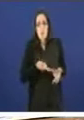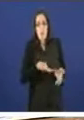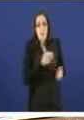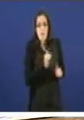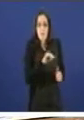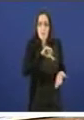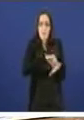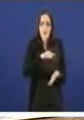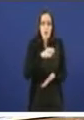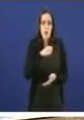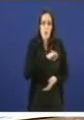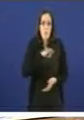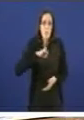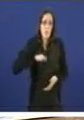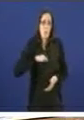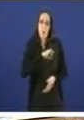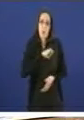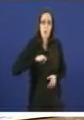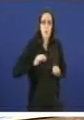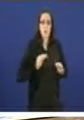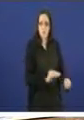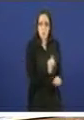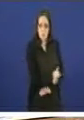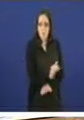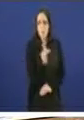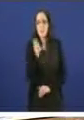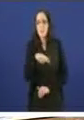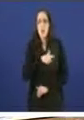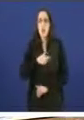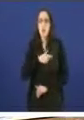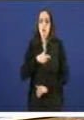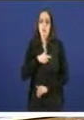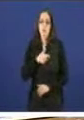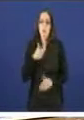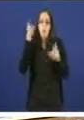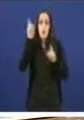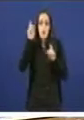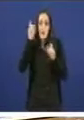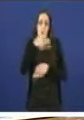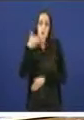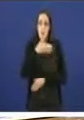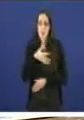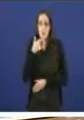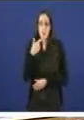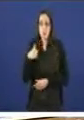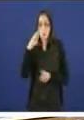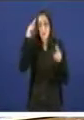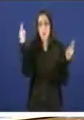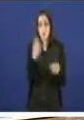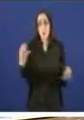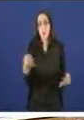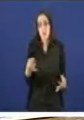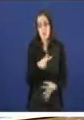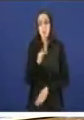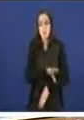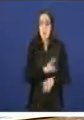legalmente e tamén coñece as atribucións que teñen os propios consellos escolares, órganos os que entendo que respecta, como tamén o fai a propia